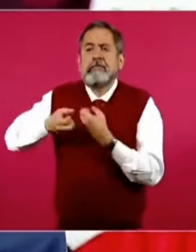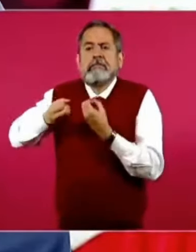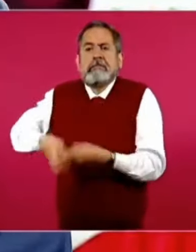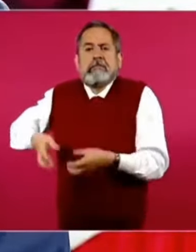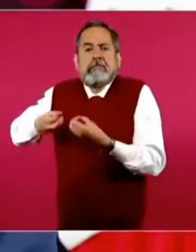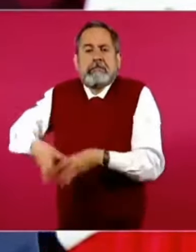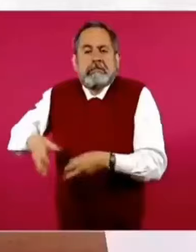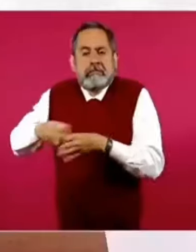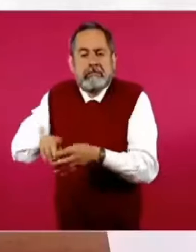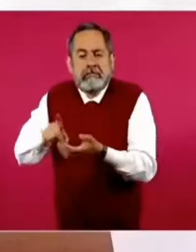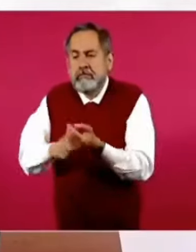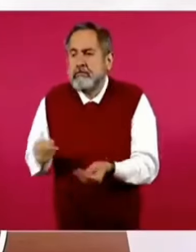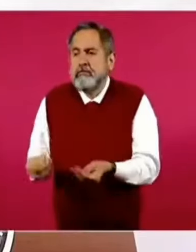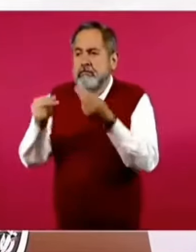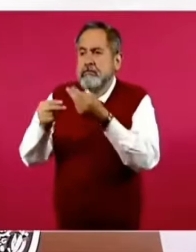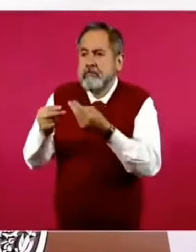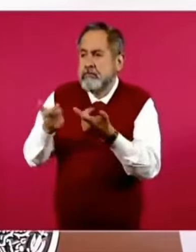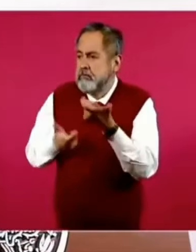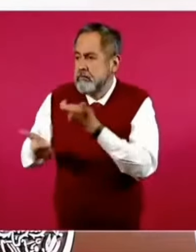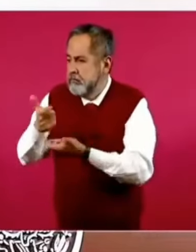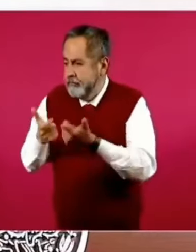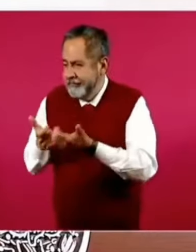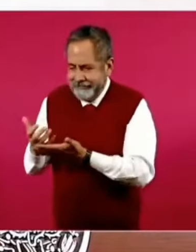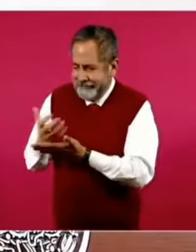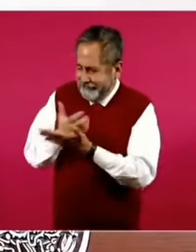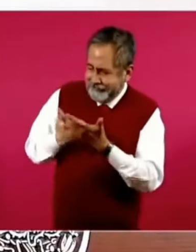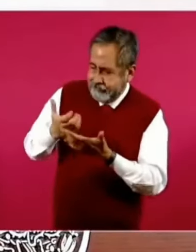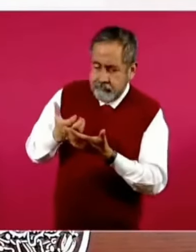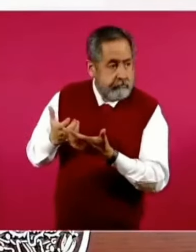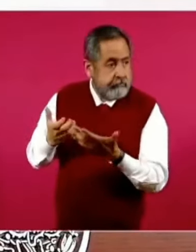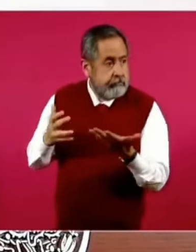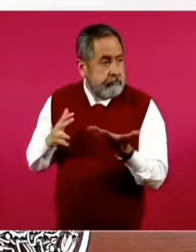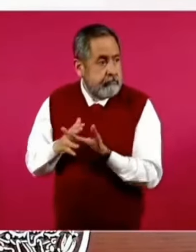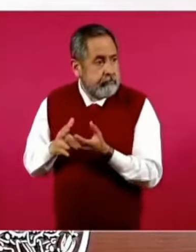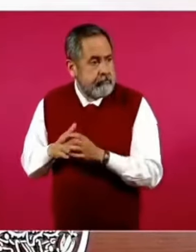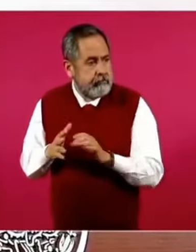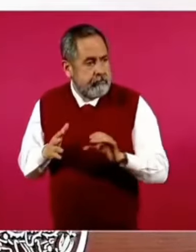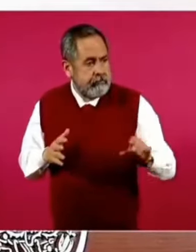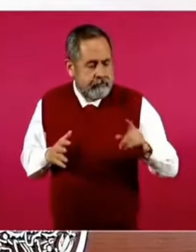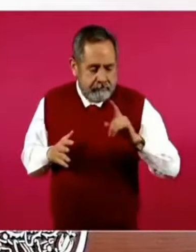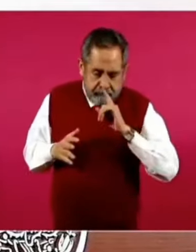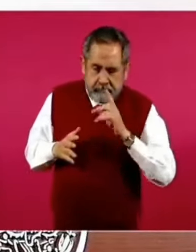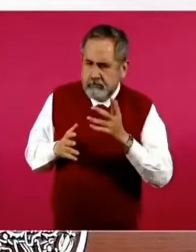los pequeños comerciantes. Y no